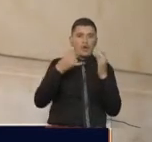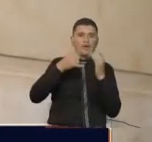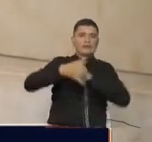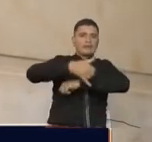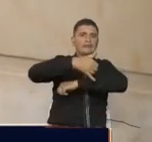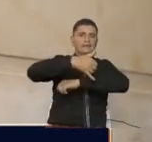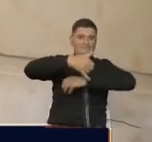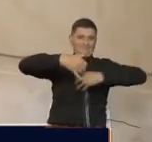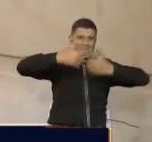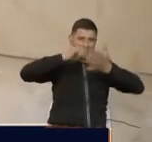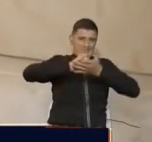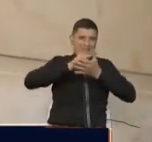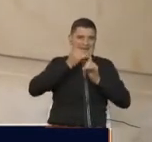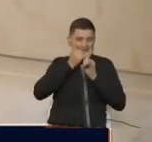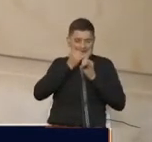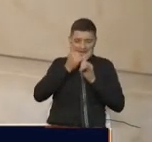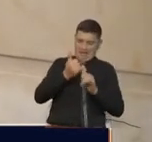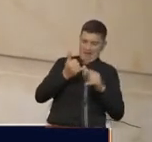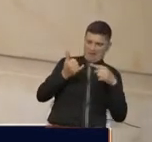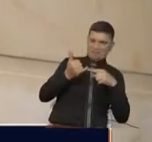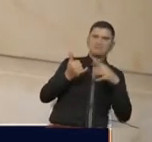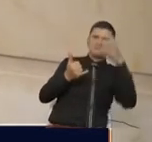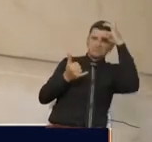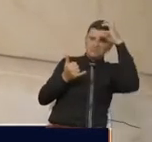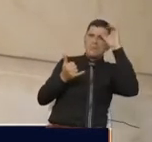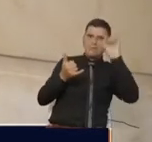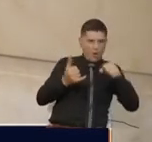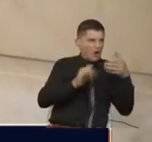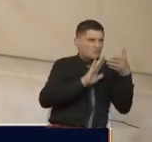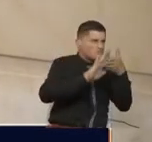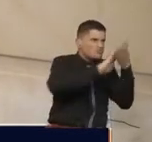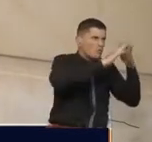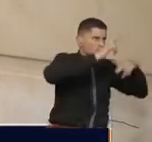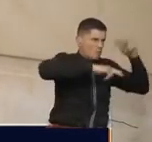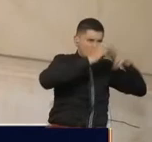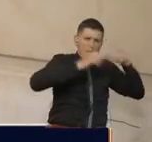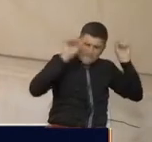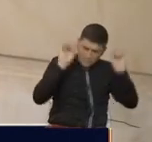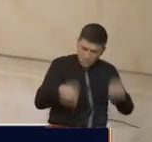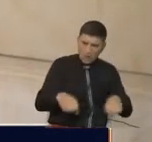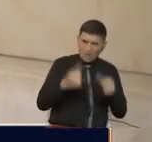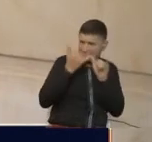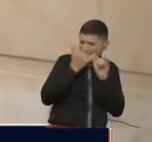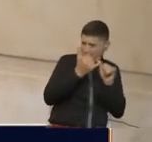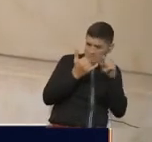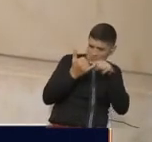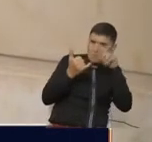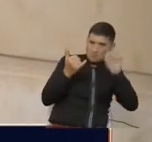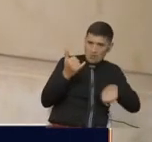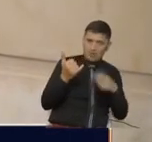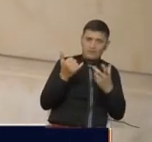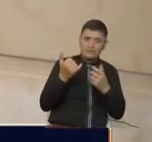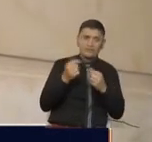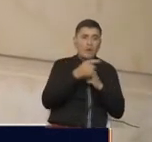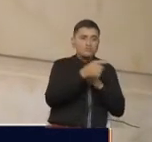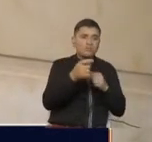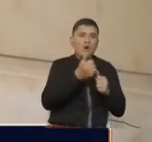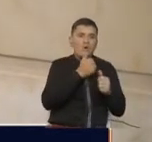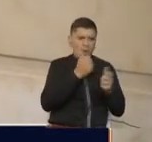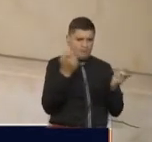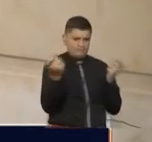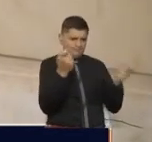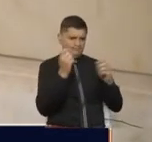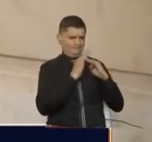la solución para cerrar Caraegato y para resolver ese problema y poder contener las aguas y devolverle